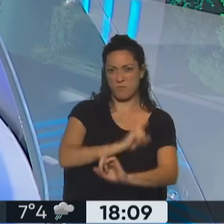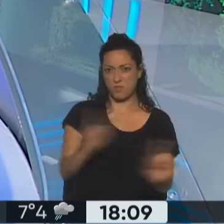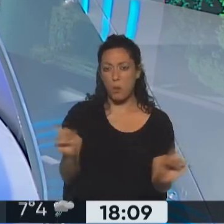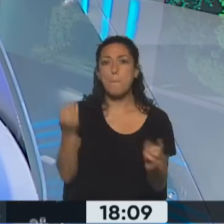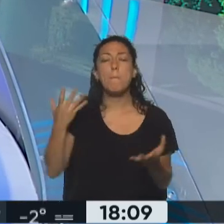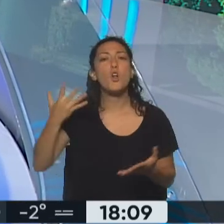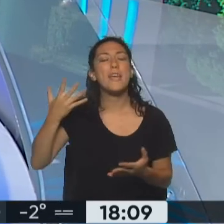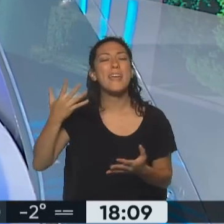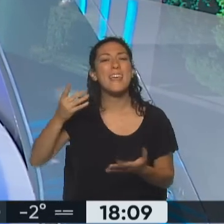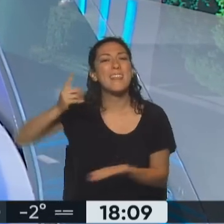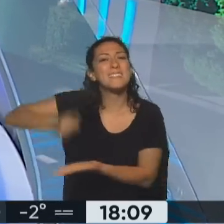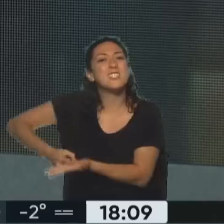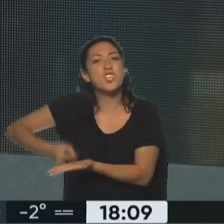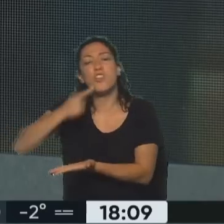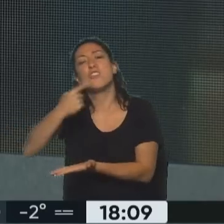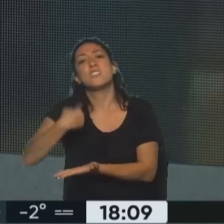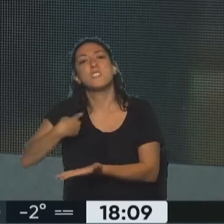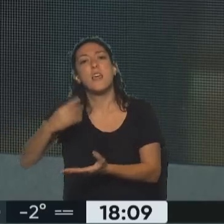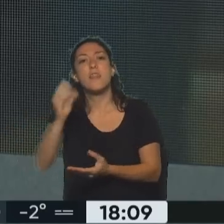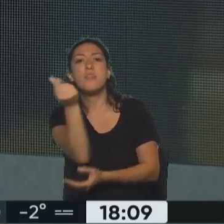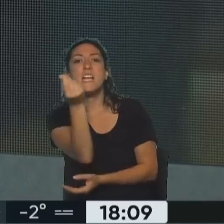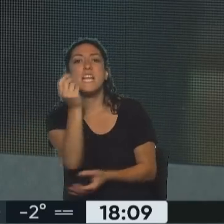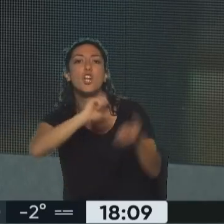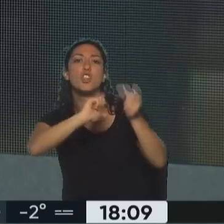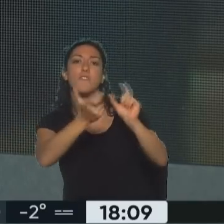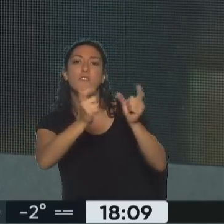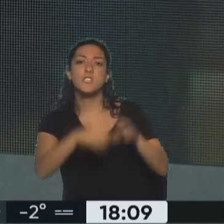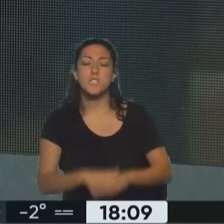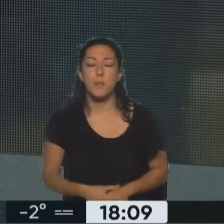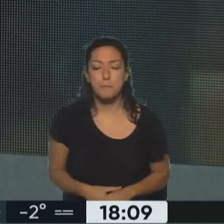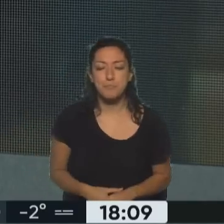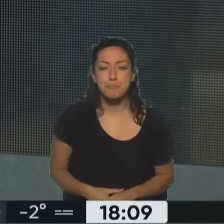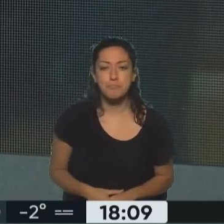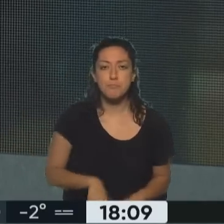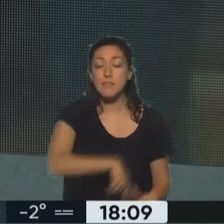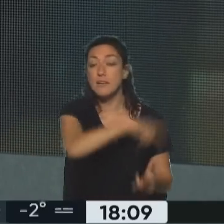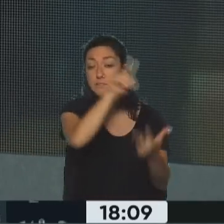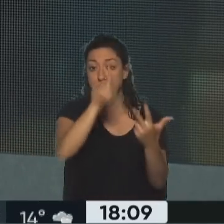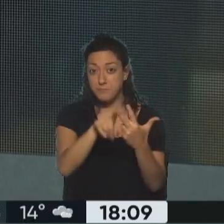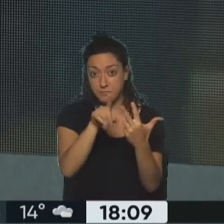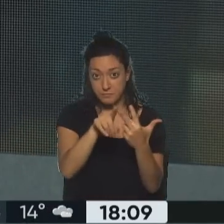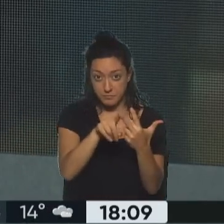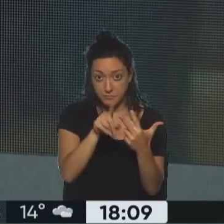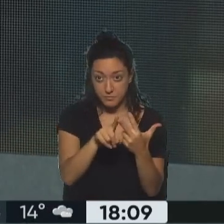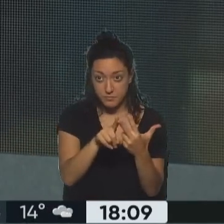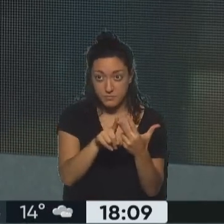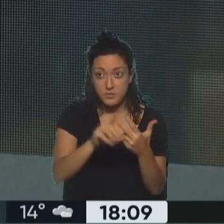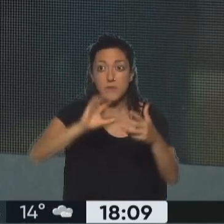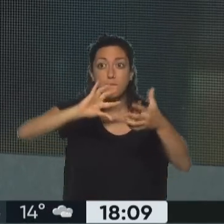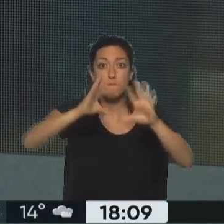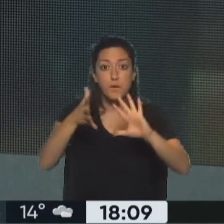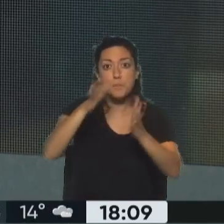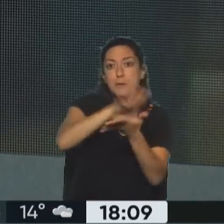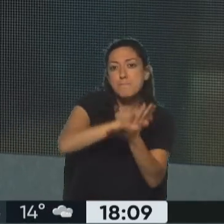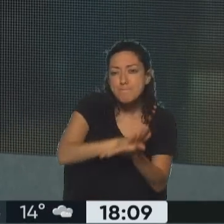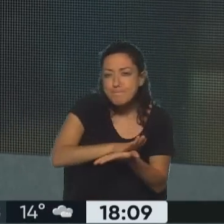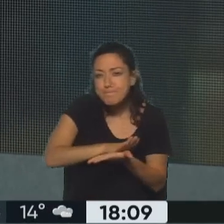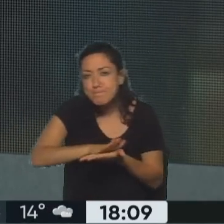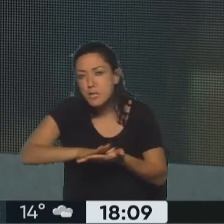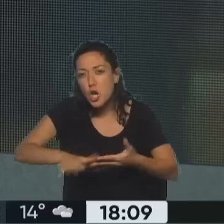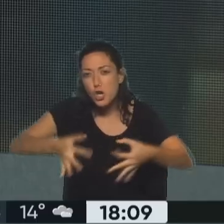tienen que transferirle dinero. Y la otra cuestión es que para emprolijar todo este berenjenal, lo